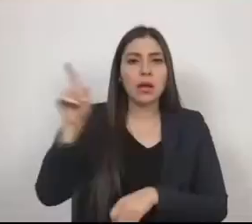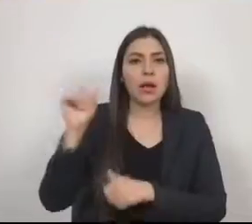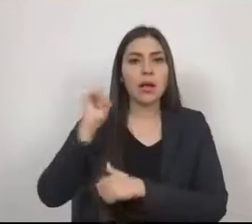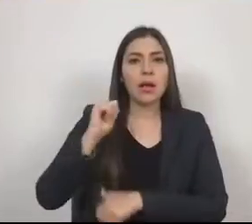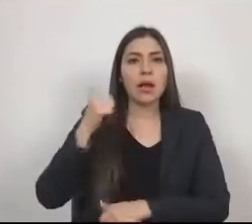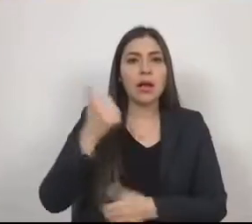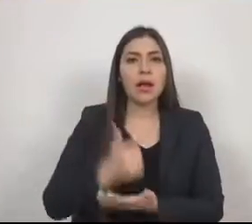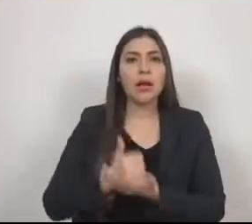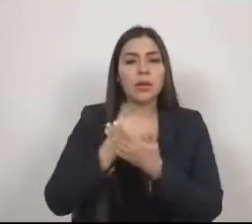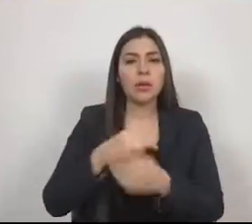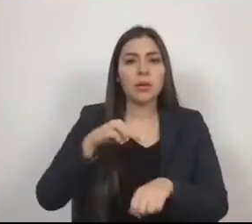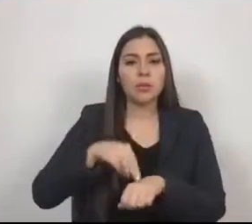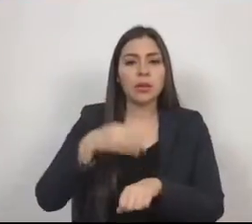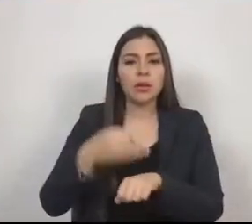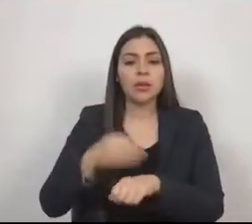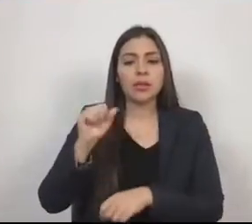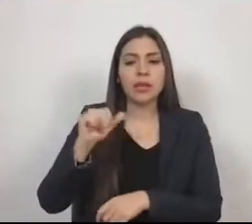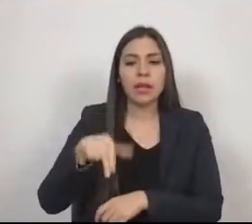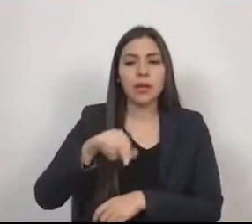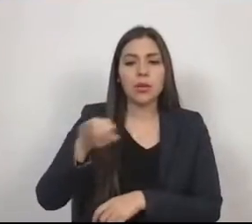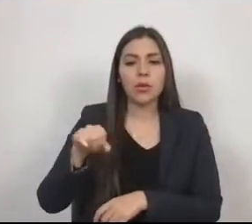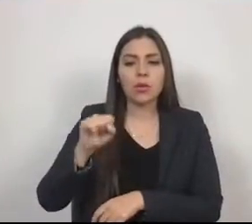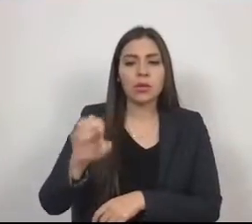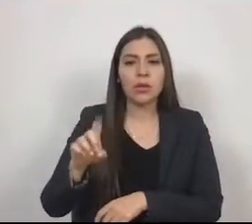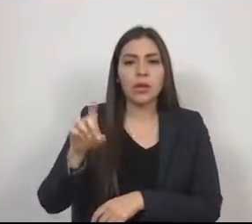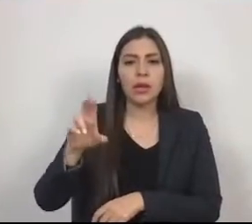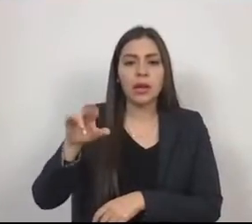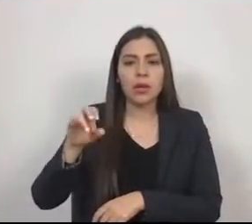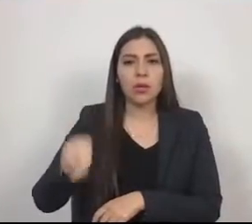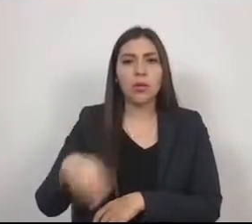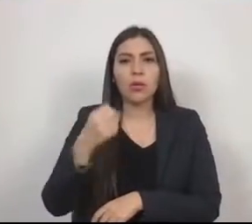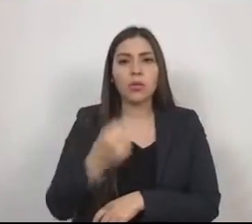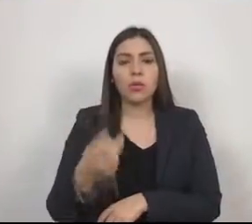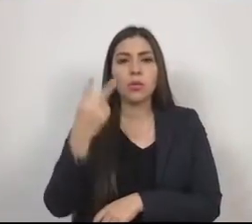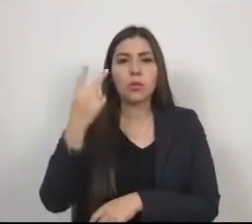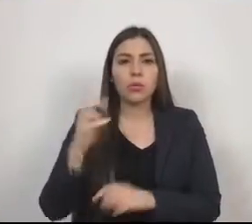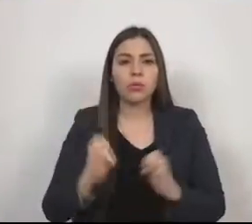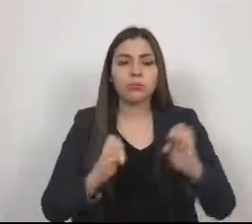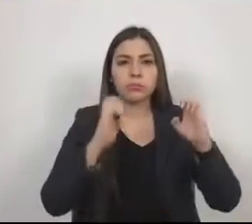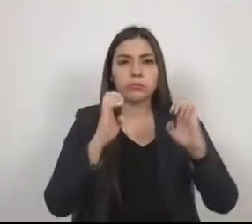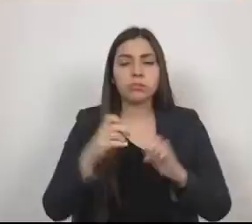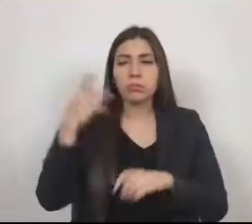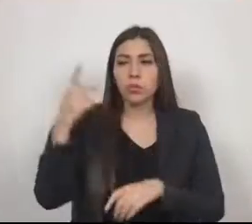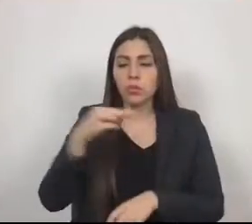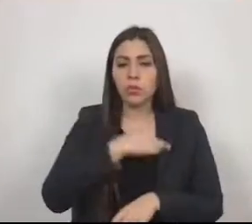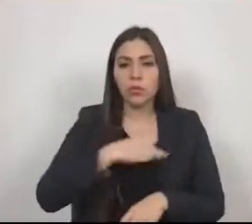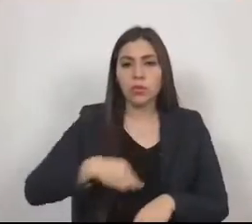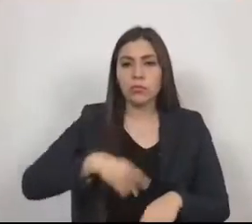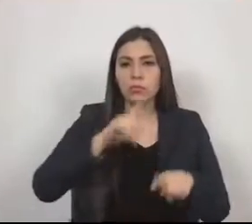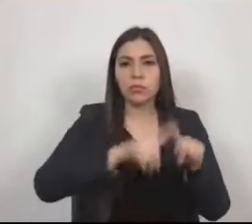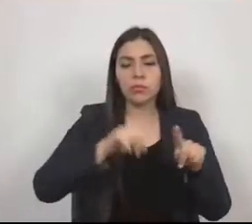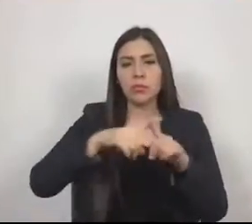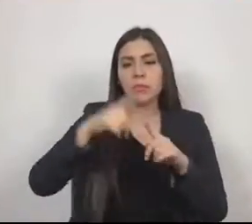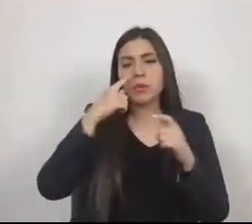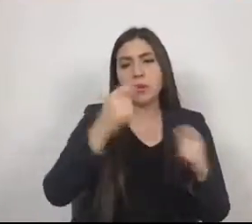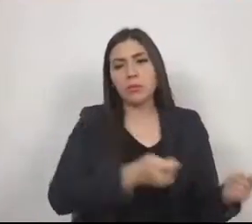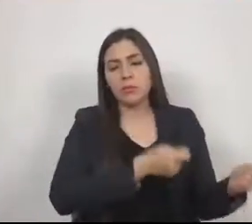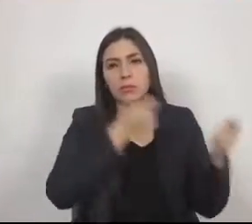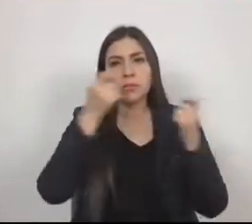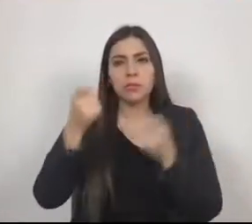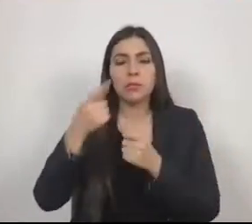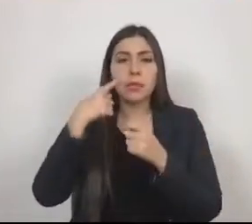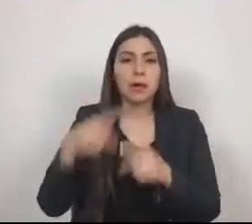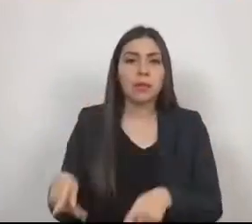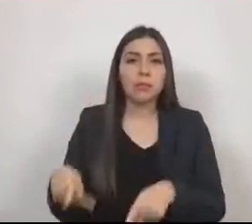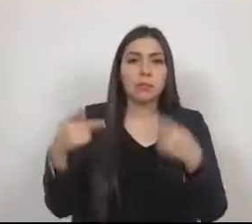Rincón, Estado de México, a desincorporar 2 inmuebles de propiedad municipal para que sean enajenados mediante subasta pública